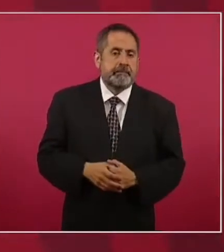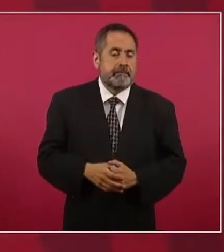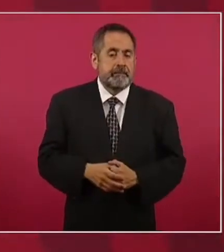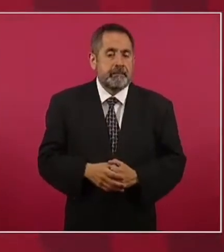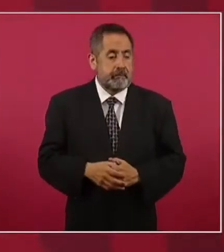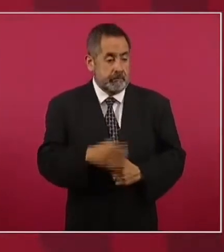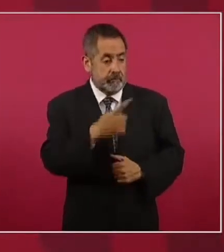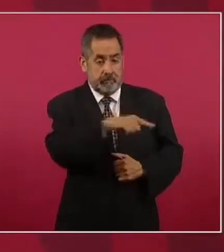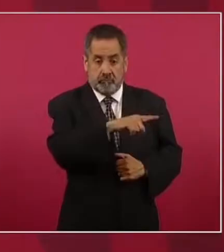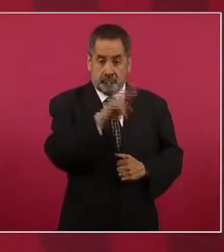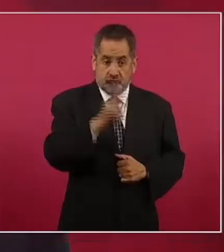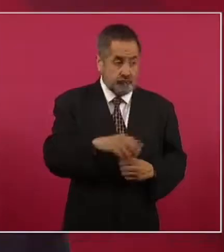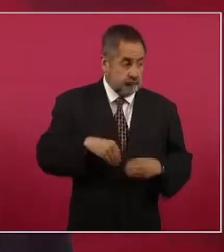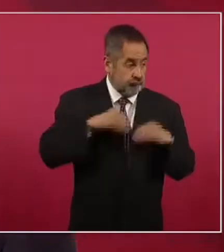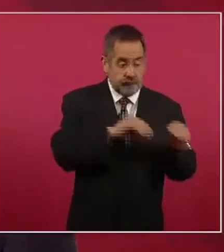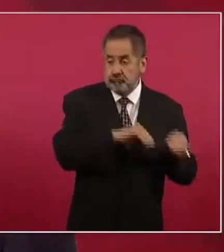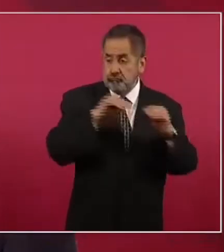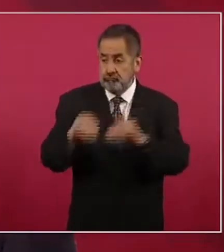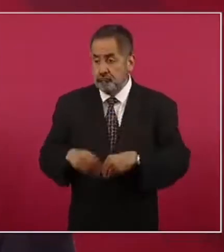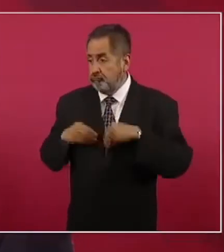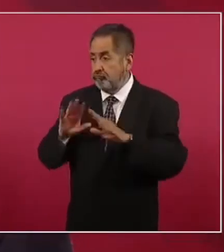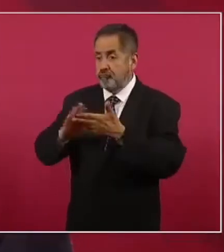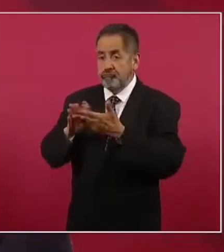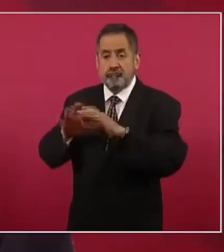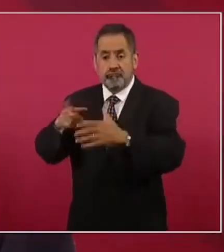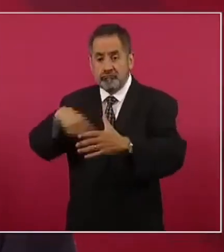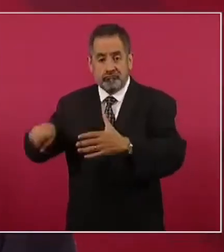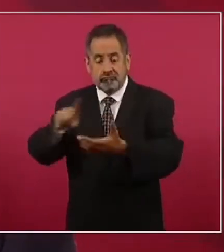que no viven en las comunidades.